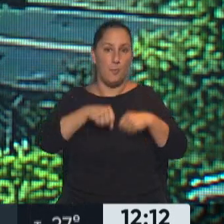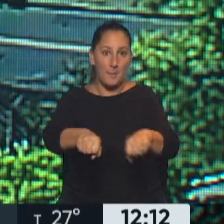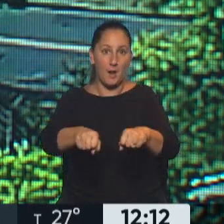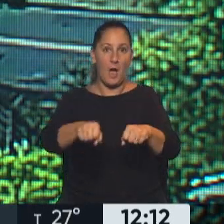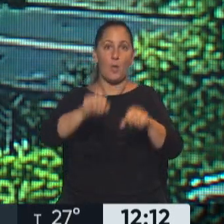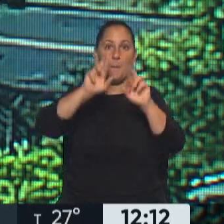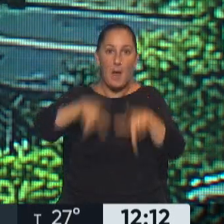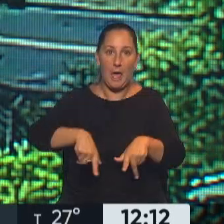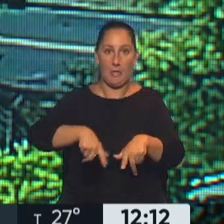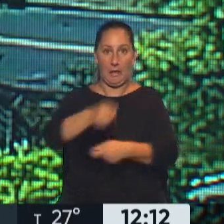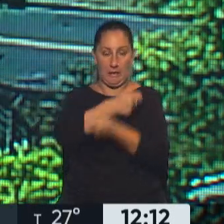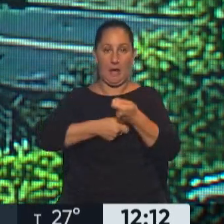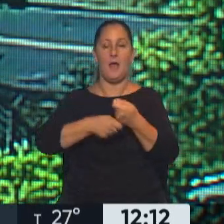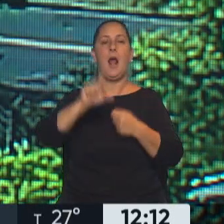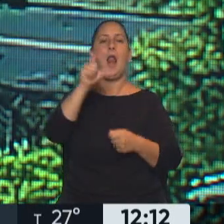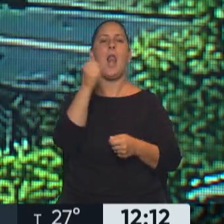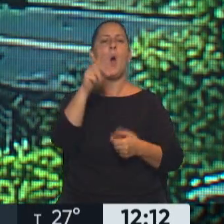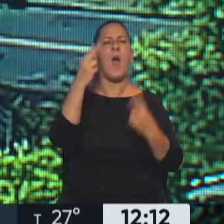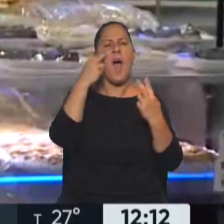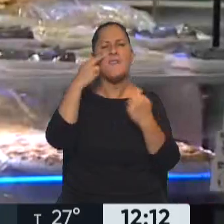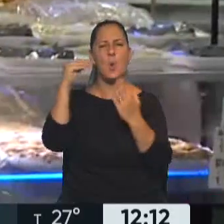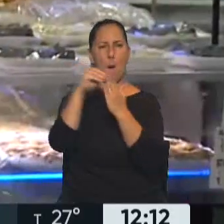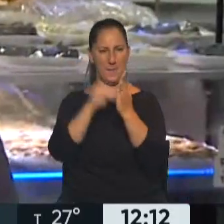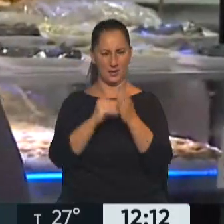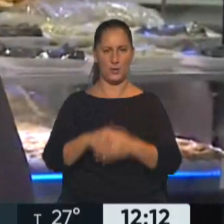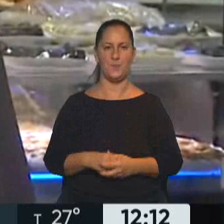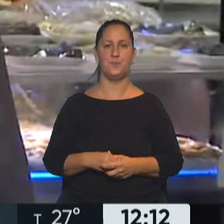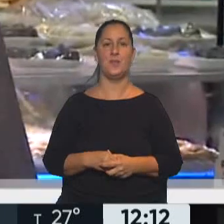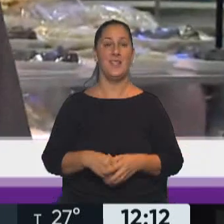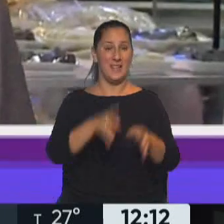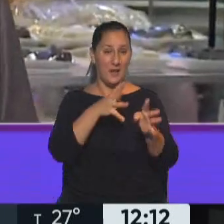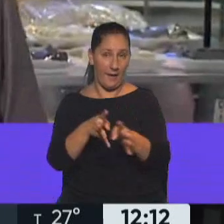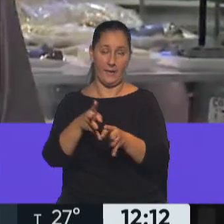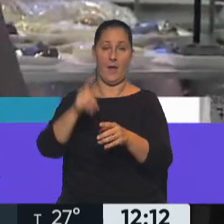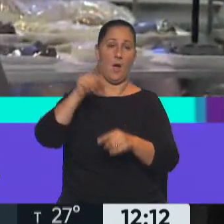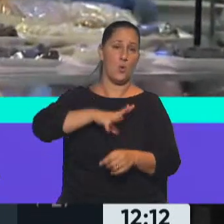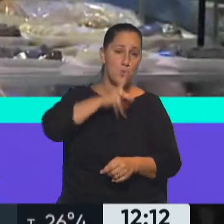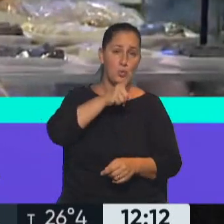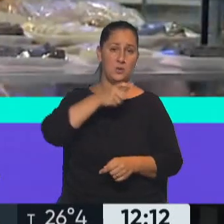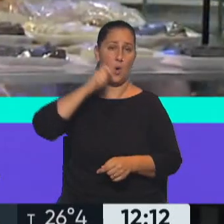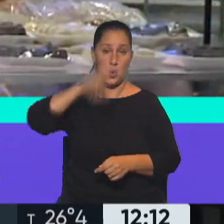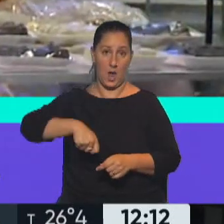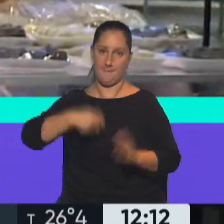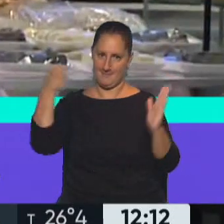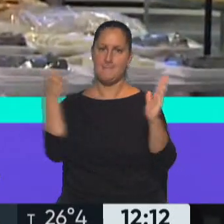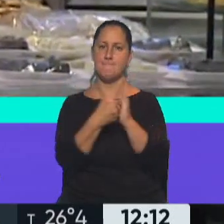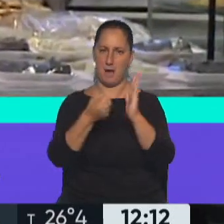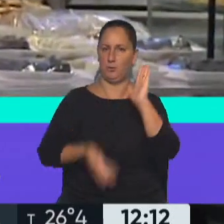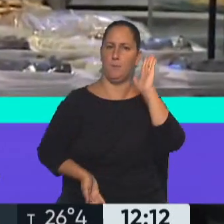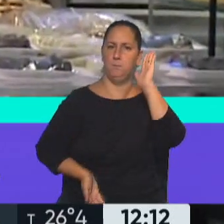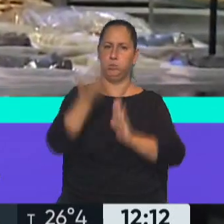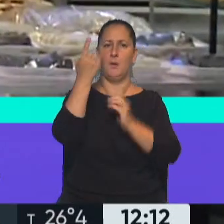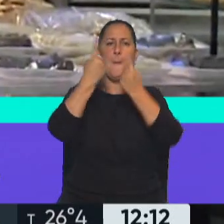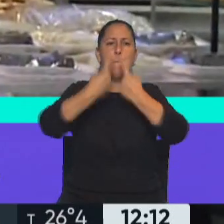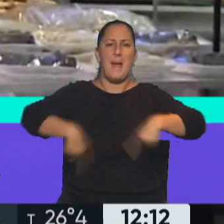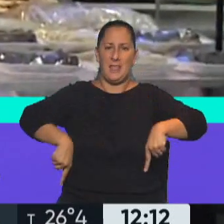las panaderías. Estuvo Laura Maiocchi averiguando precios. Los coletazos de la guerra entre Rusia y Ucrania están impactando en la suba de las